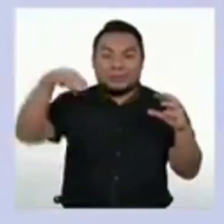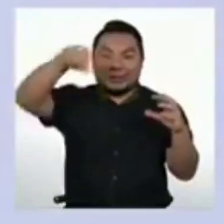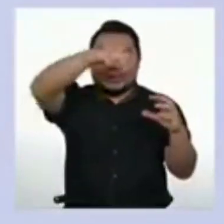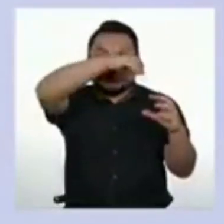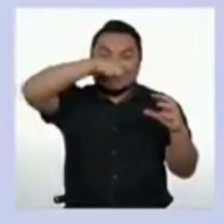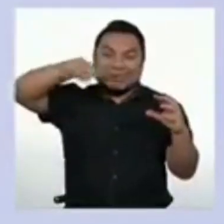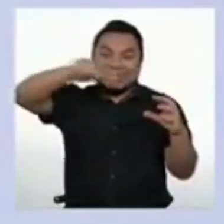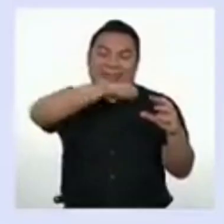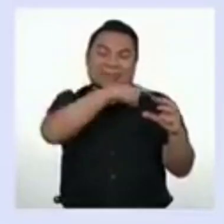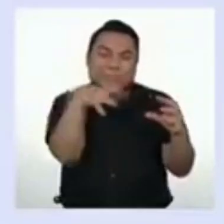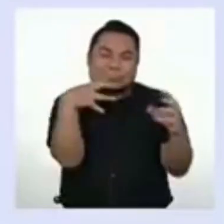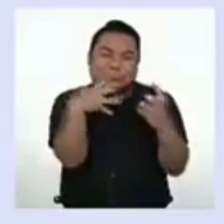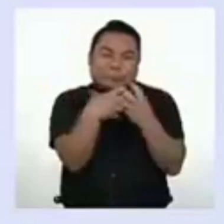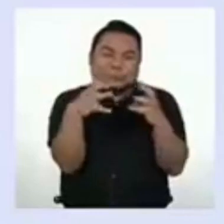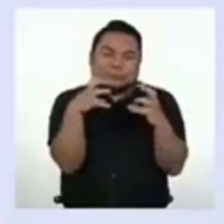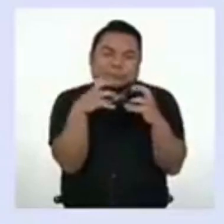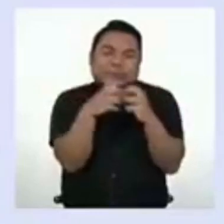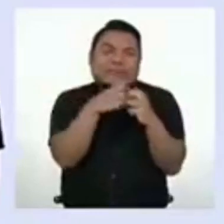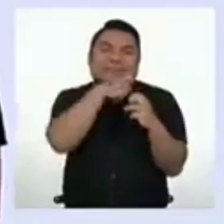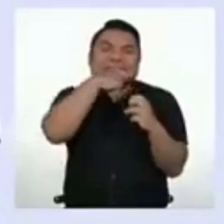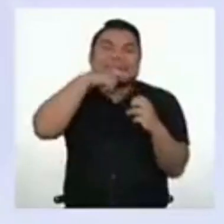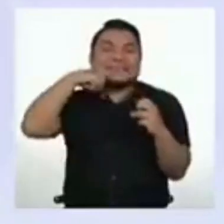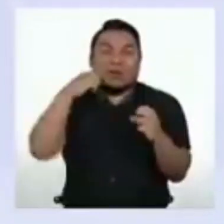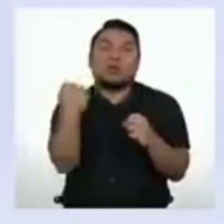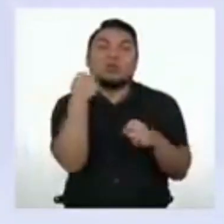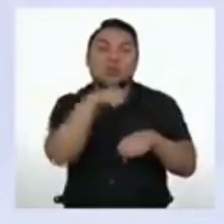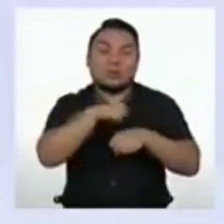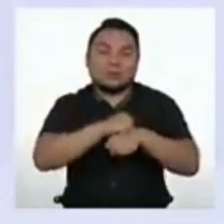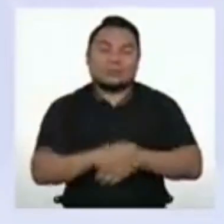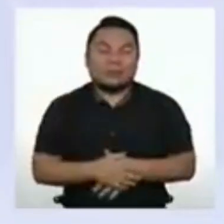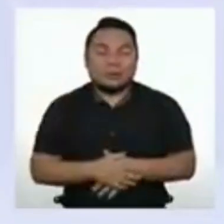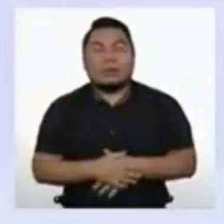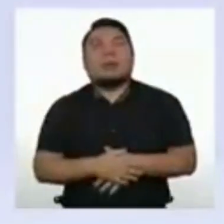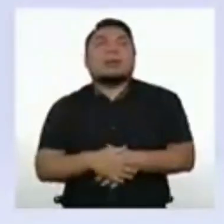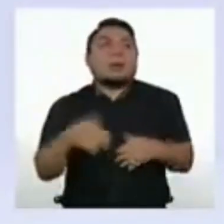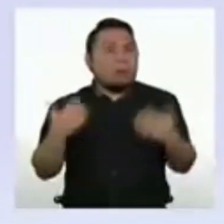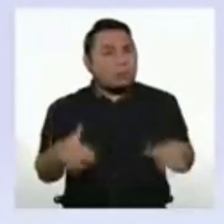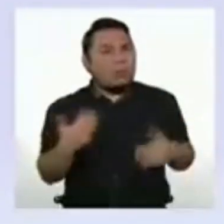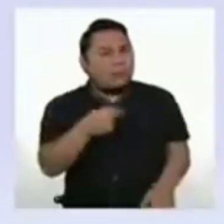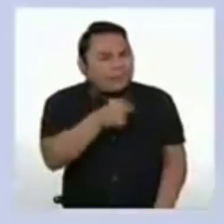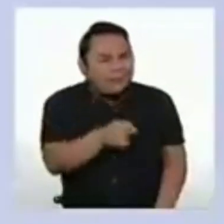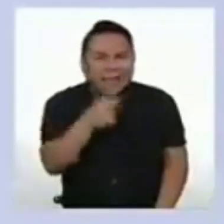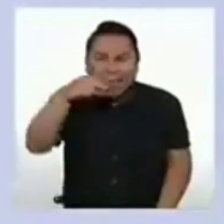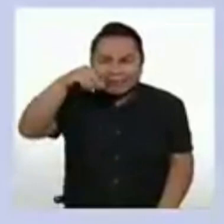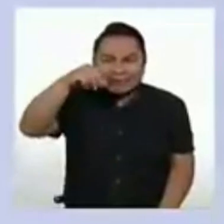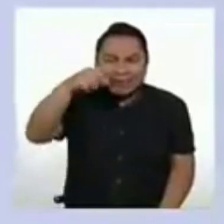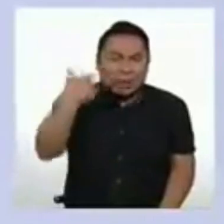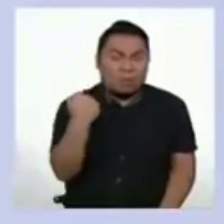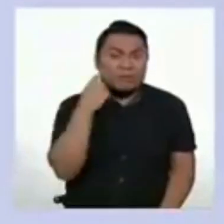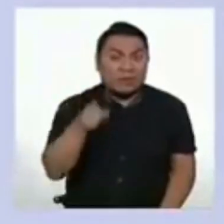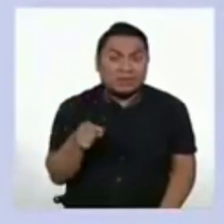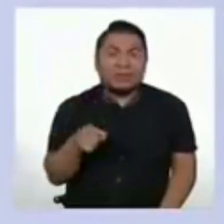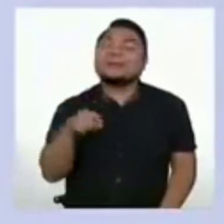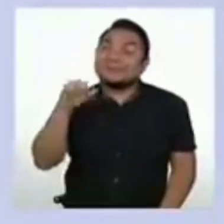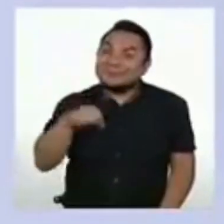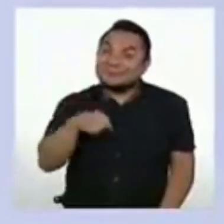charqui, seca y dura. ¡Hala! ¡Qué sorprendente! No sabía que todo esto le pasaba a una célula solo por la sal. Pero te